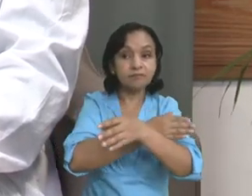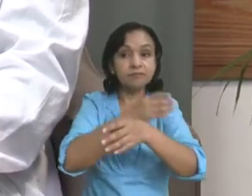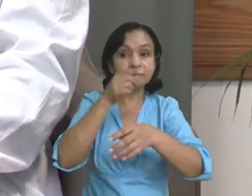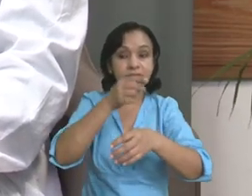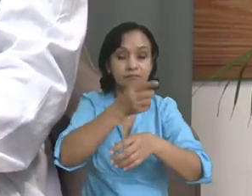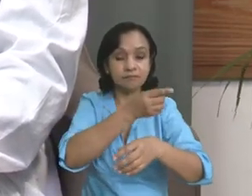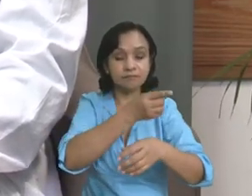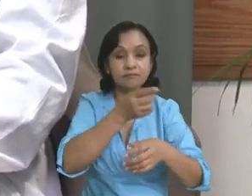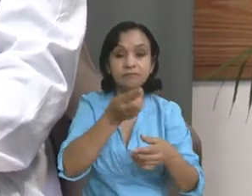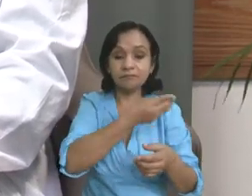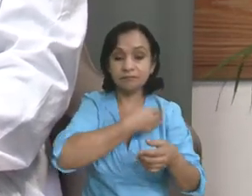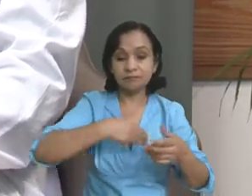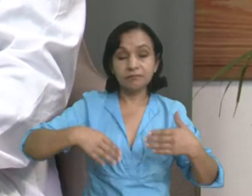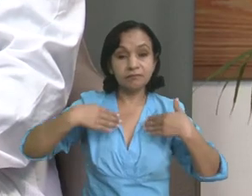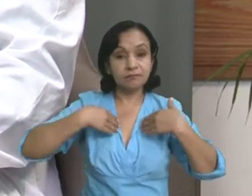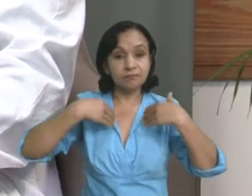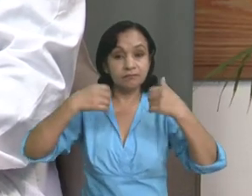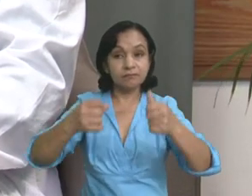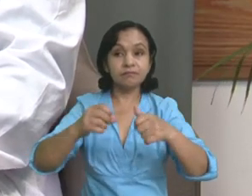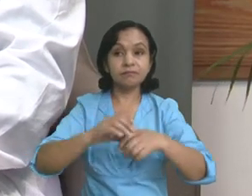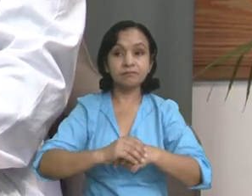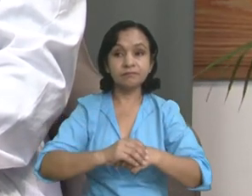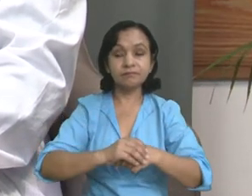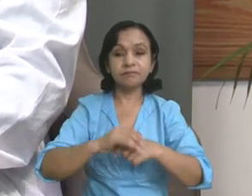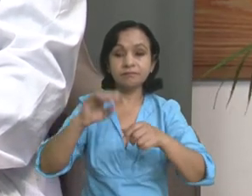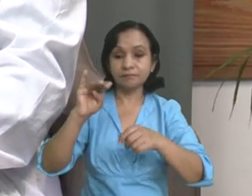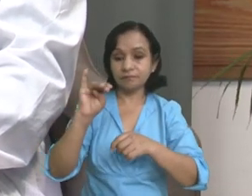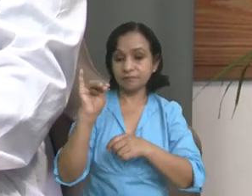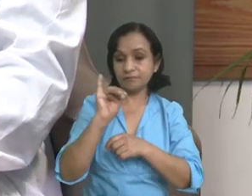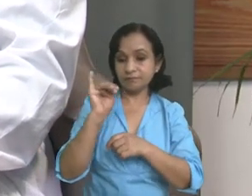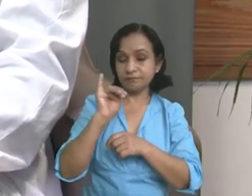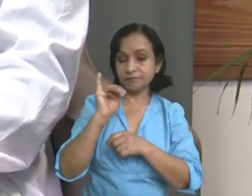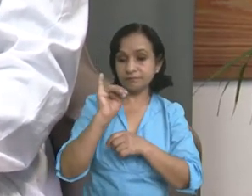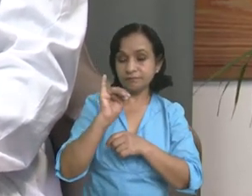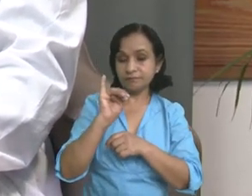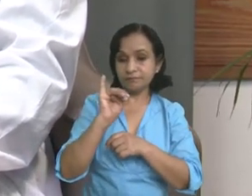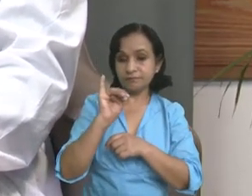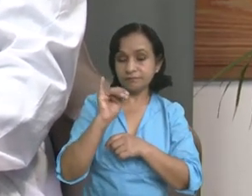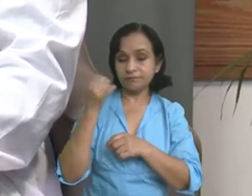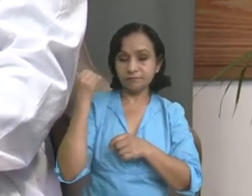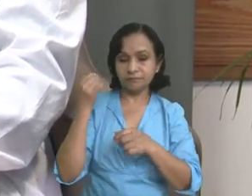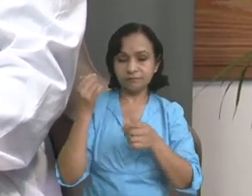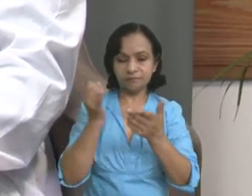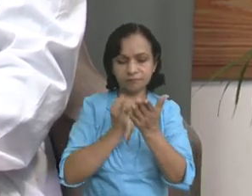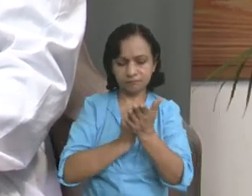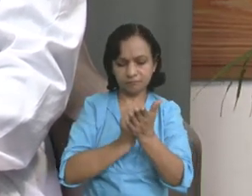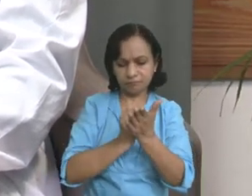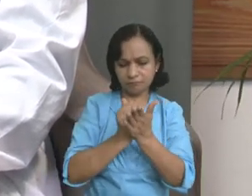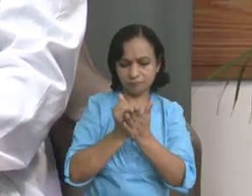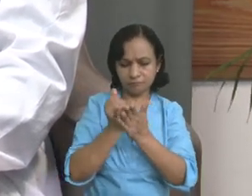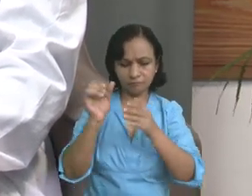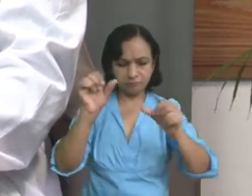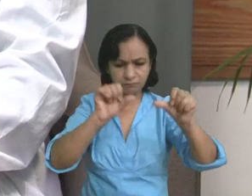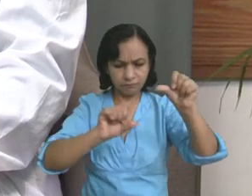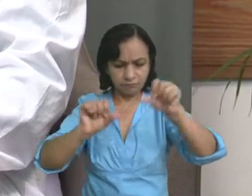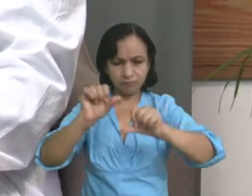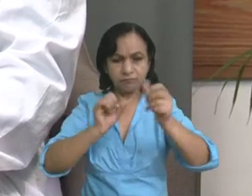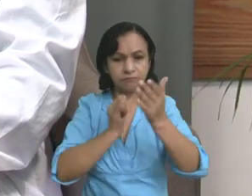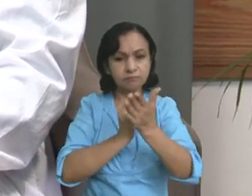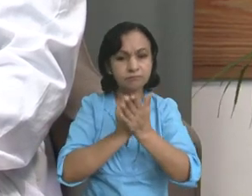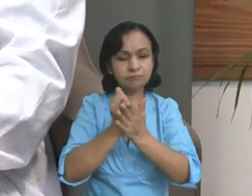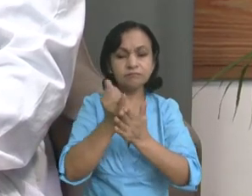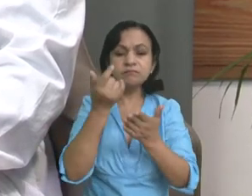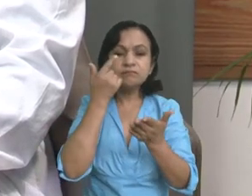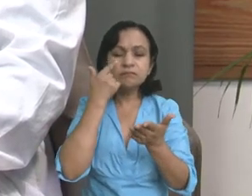MINSA en la primera reunión que tuvimos el mismo miércoles, la comunidad científica se ha volcado a raíz de esta